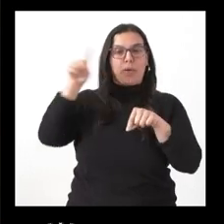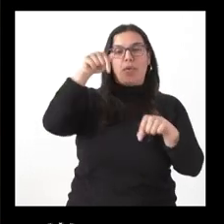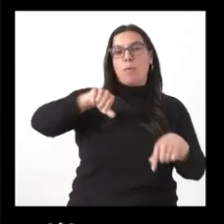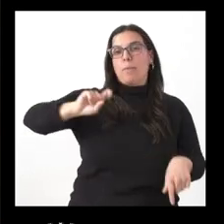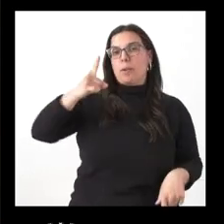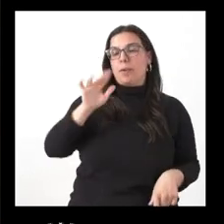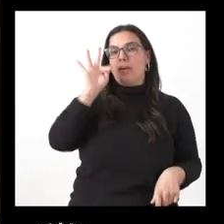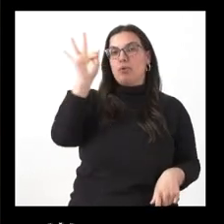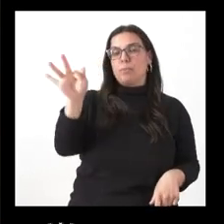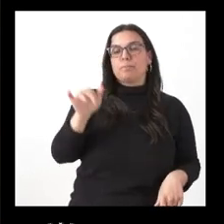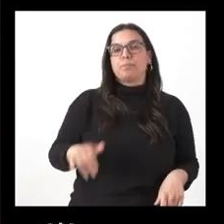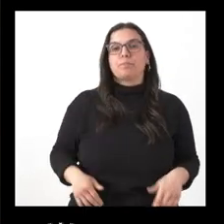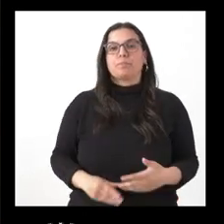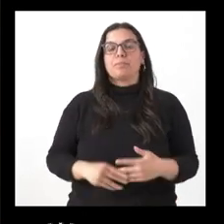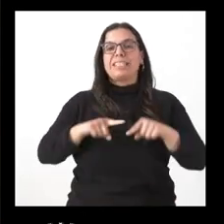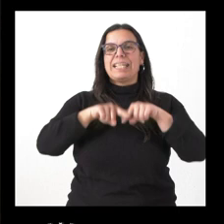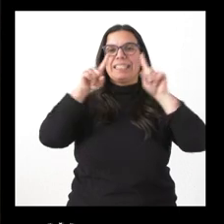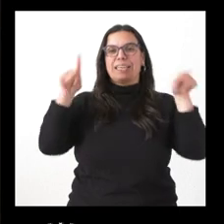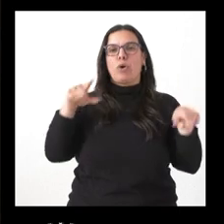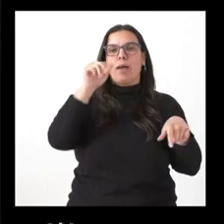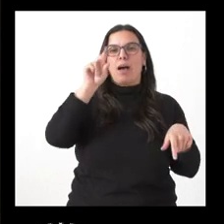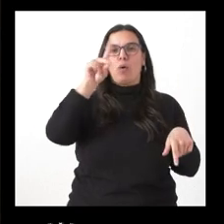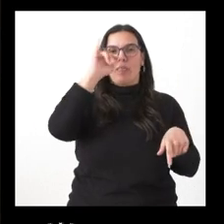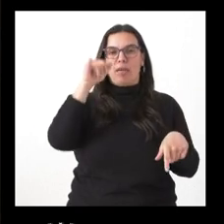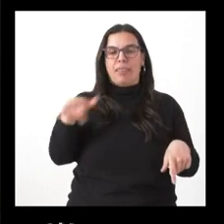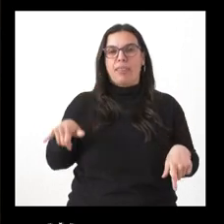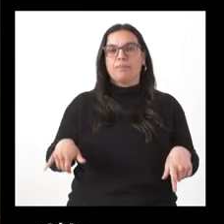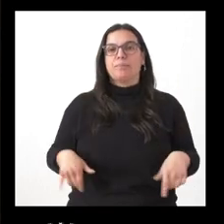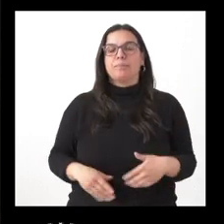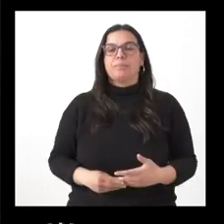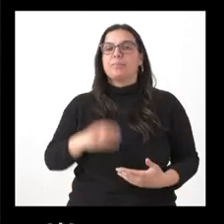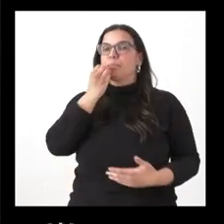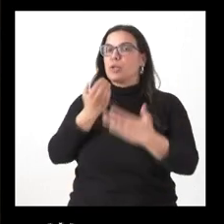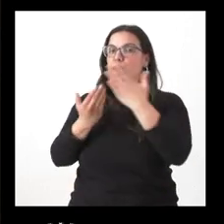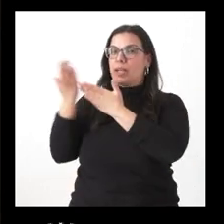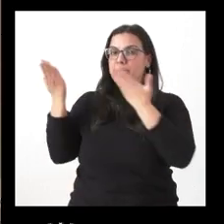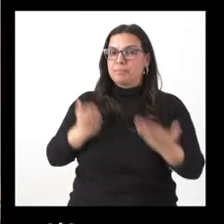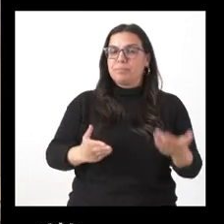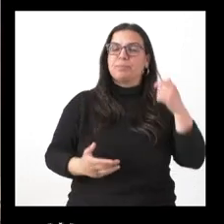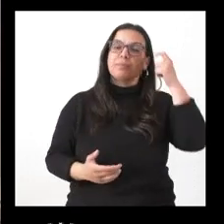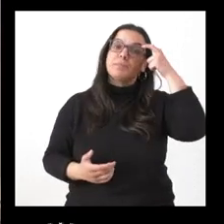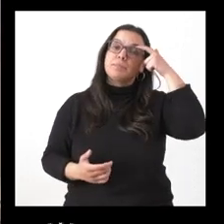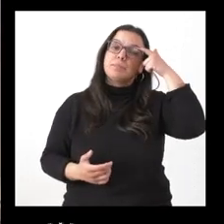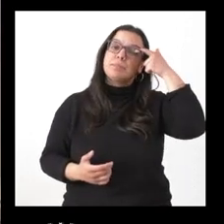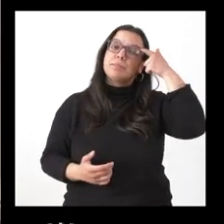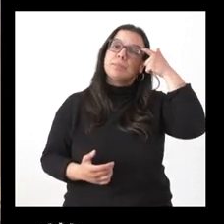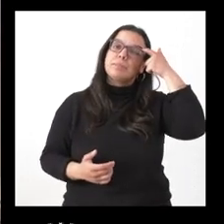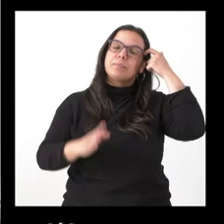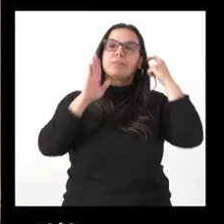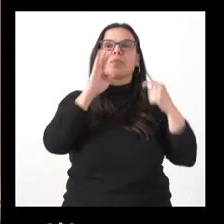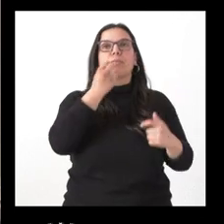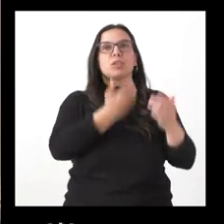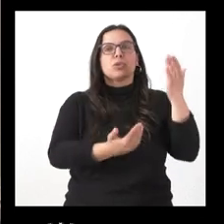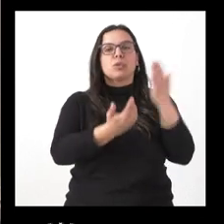este turno en Segovia con Segovia Audaz begoña Rincón Buenos días adelante Hola Muy buenos días